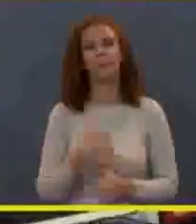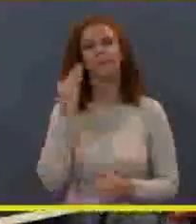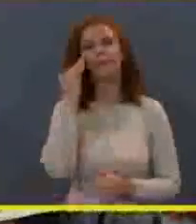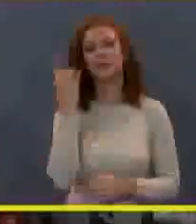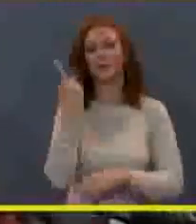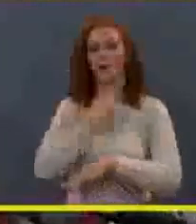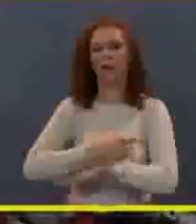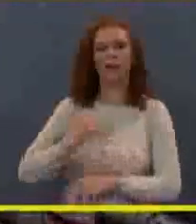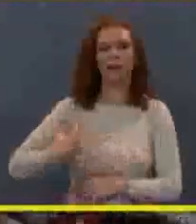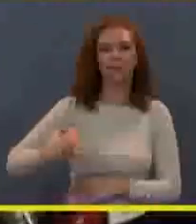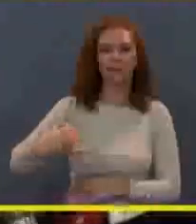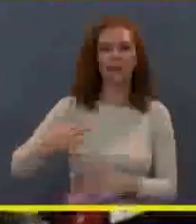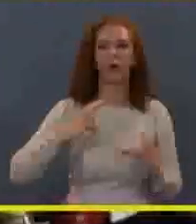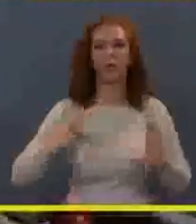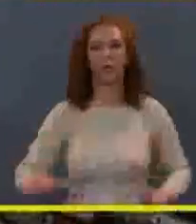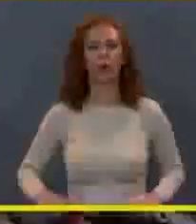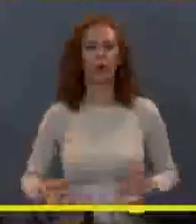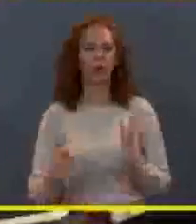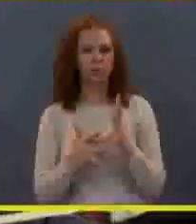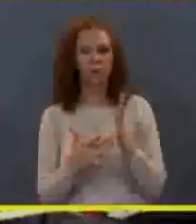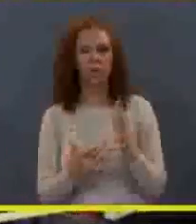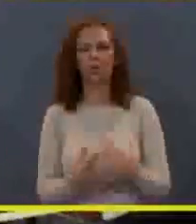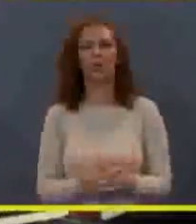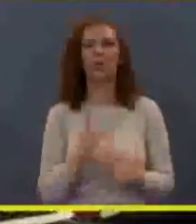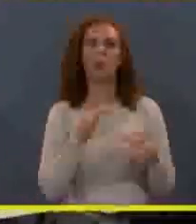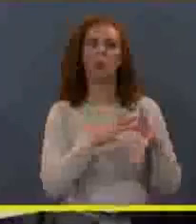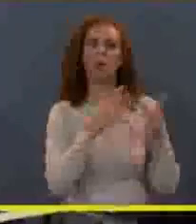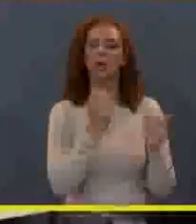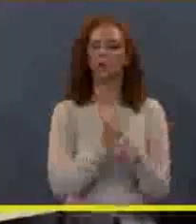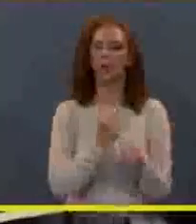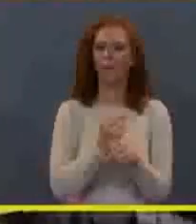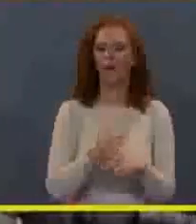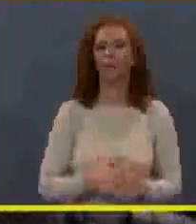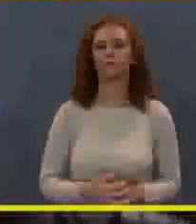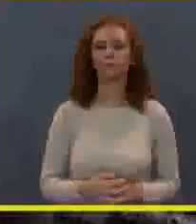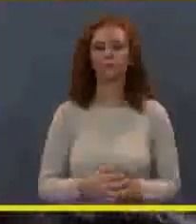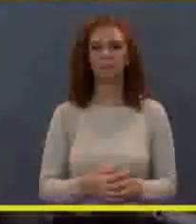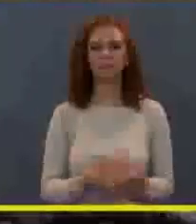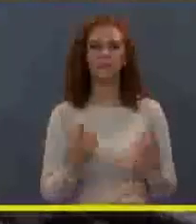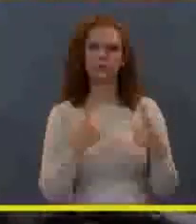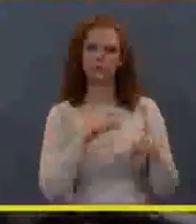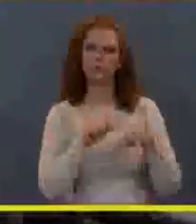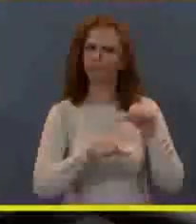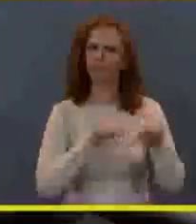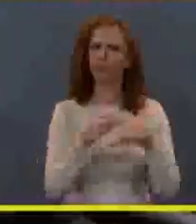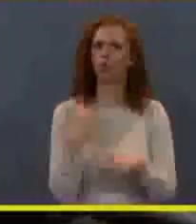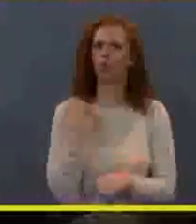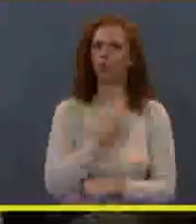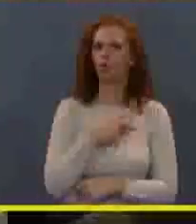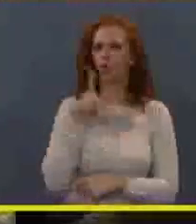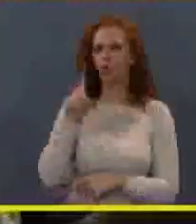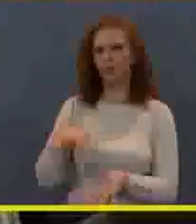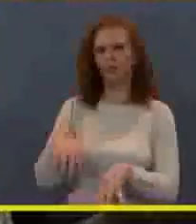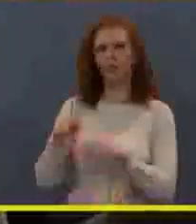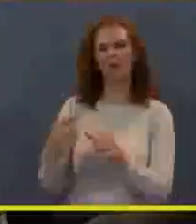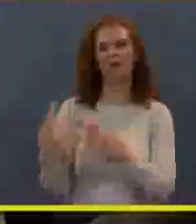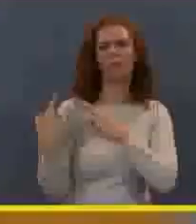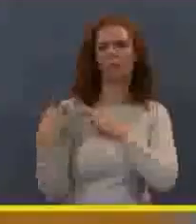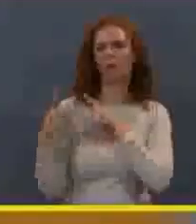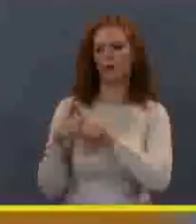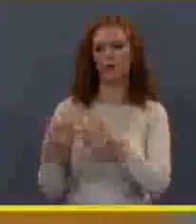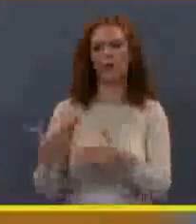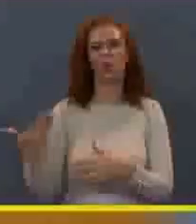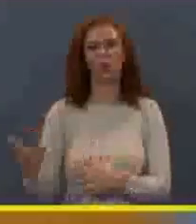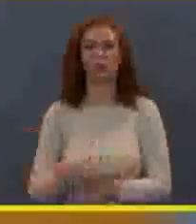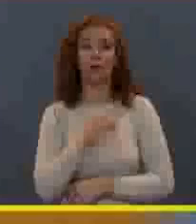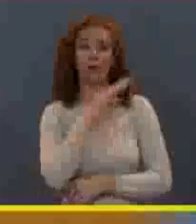el día a día del cuerpo técnico, que viene siendo un gran trabajo, se vienen esforzando. Nosotros debemos tomar mucha responsabilidad también en las cosas.